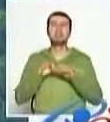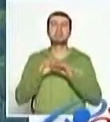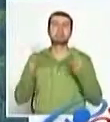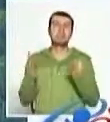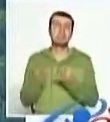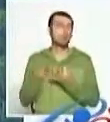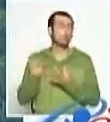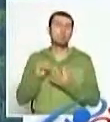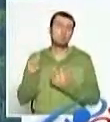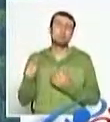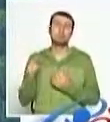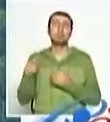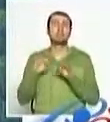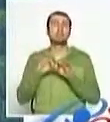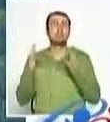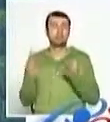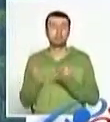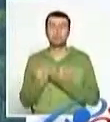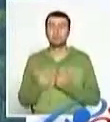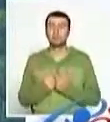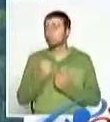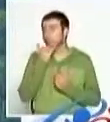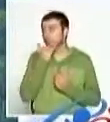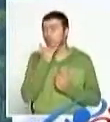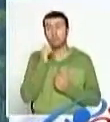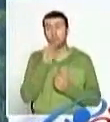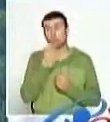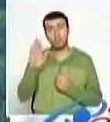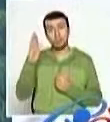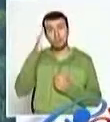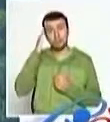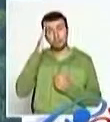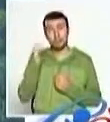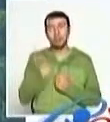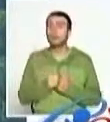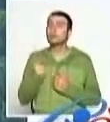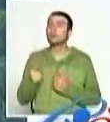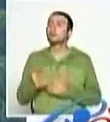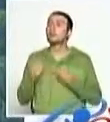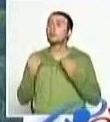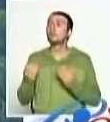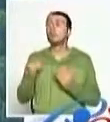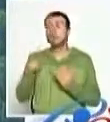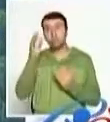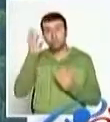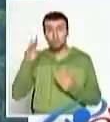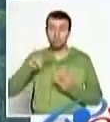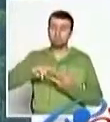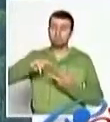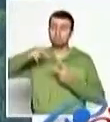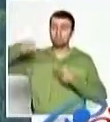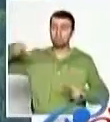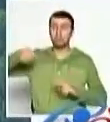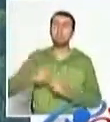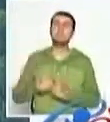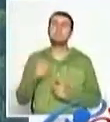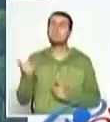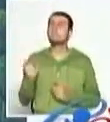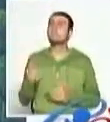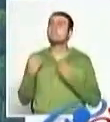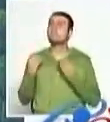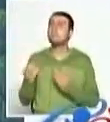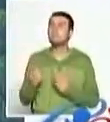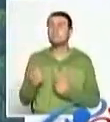su familia, porque muchas, como ustedes saben, muchas patologías pueden ser genéticas, muchas patologías tienen